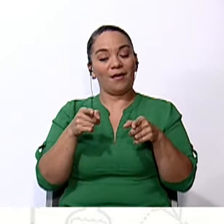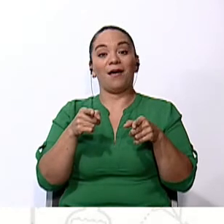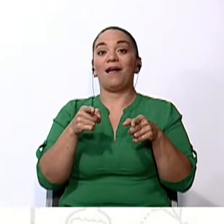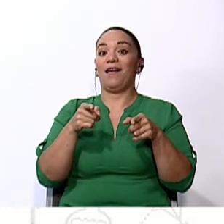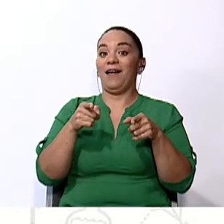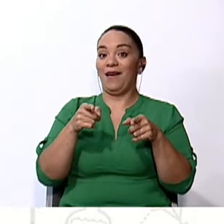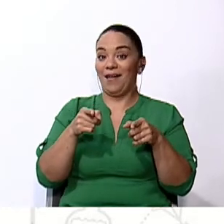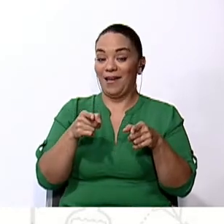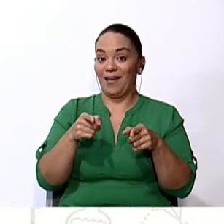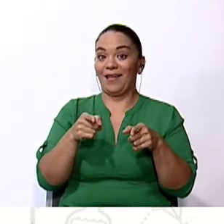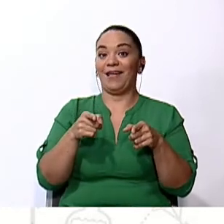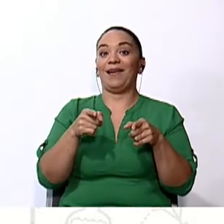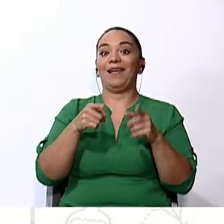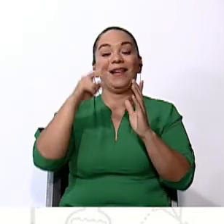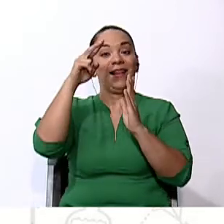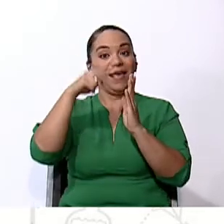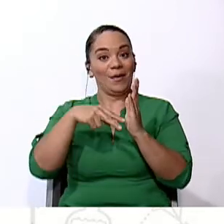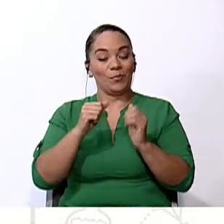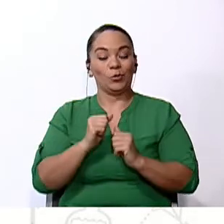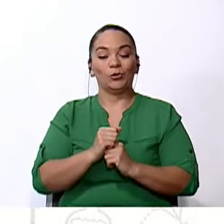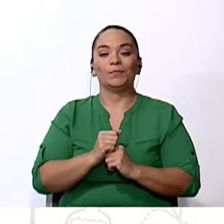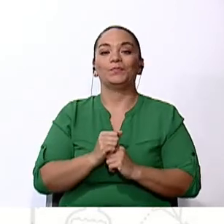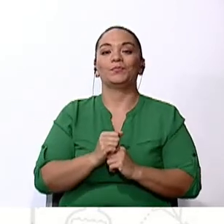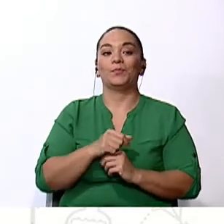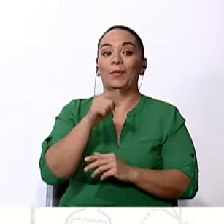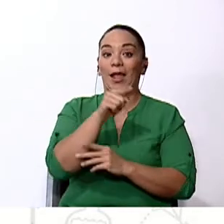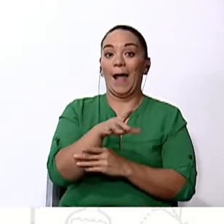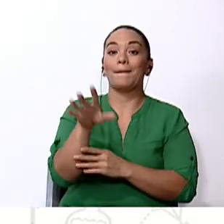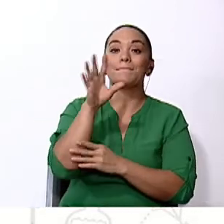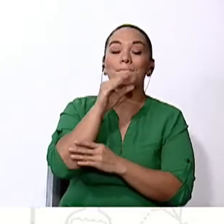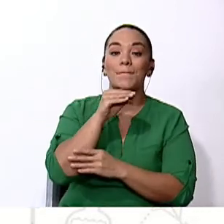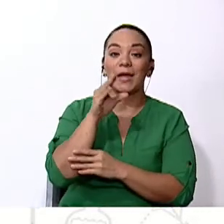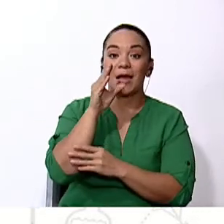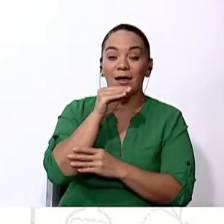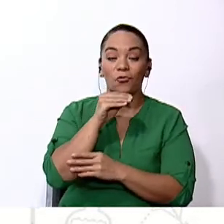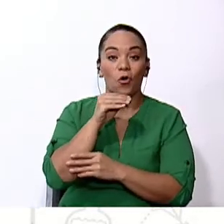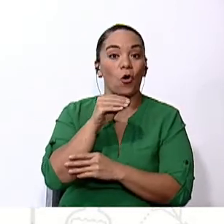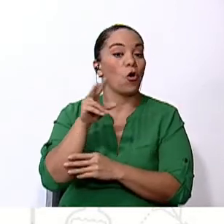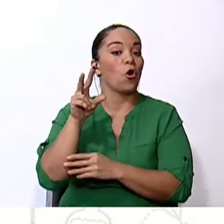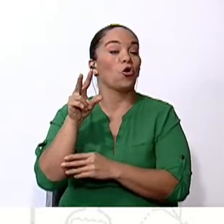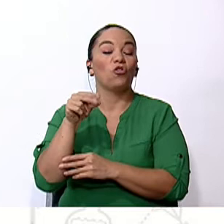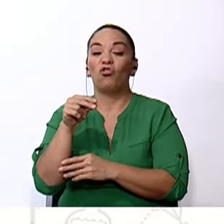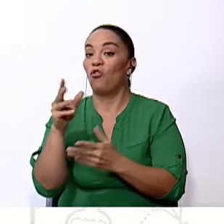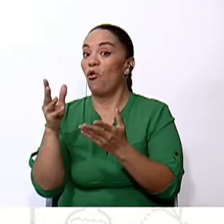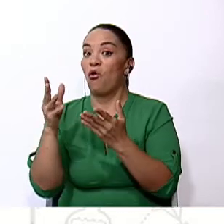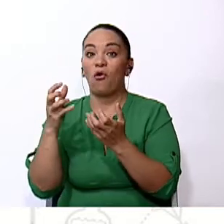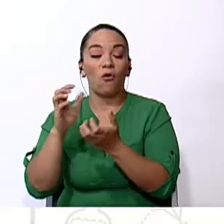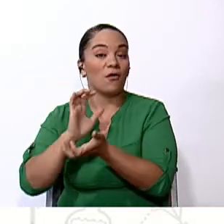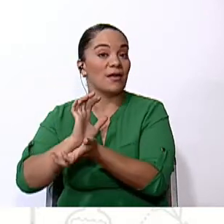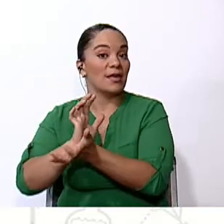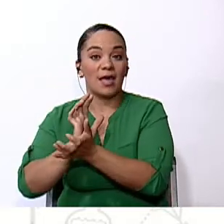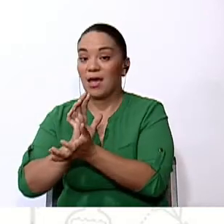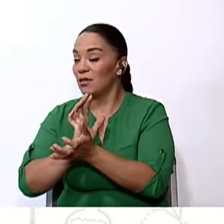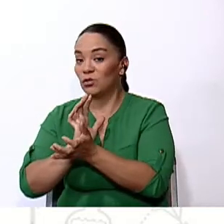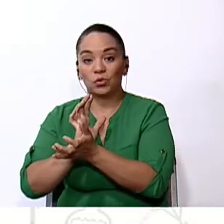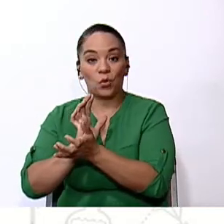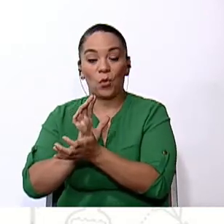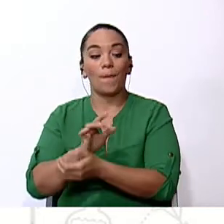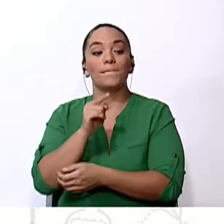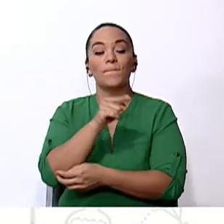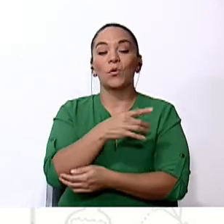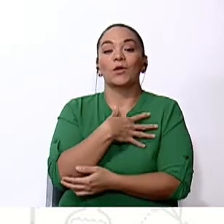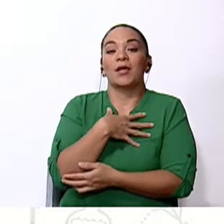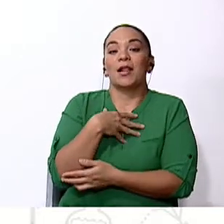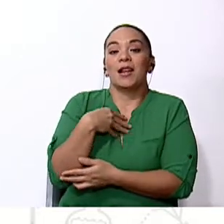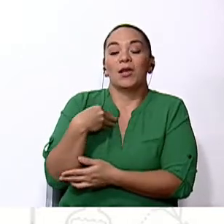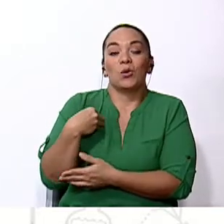Oh, leemos, el perro no quiere queso Porque le